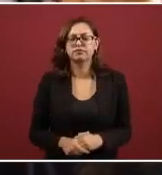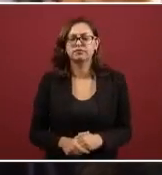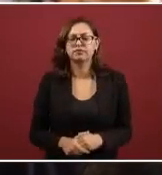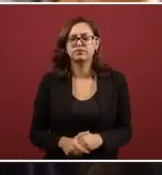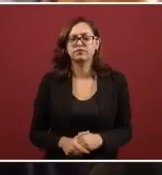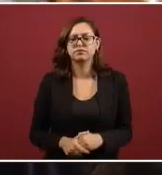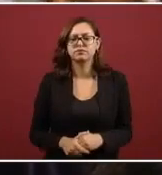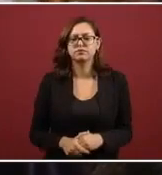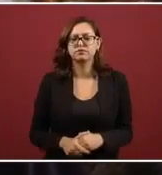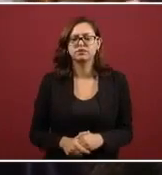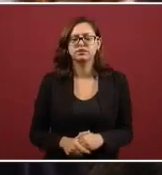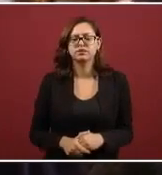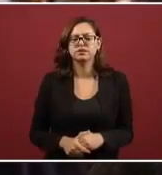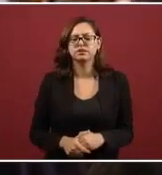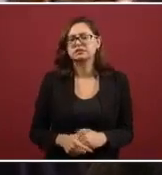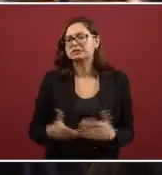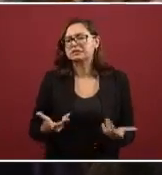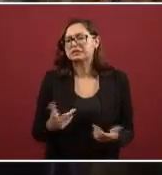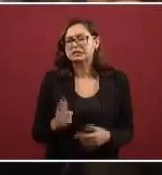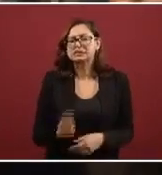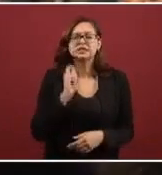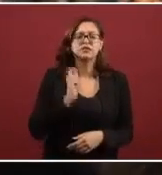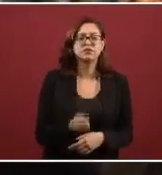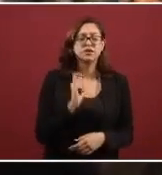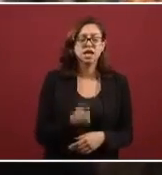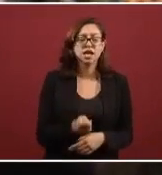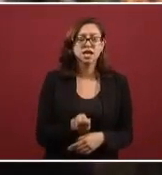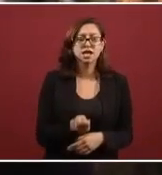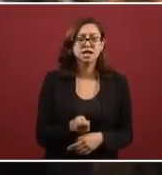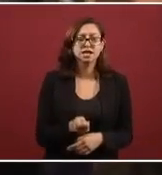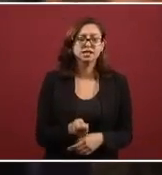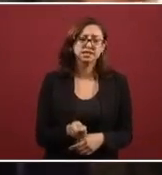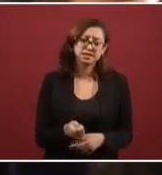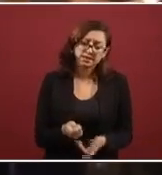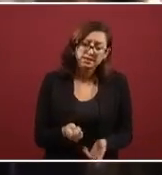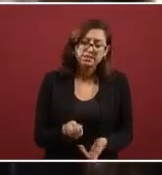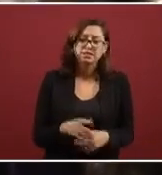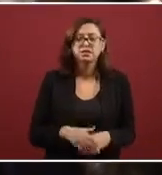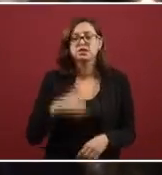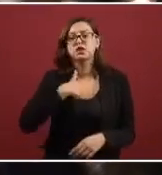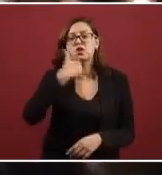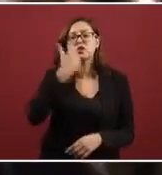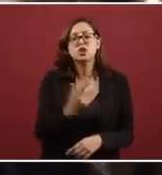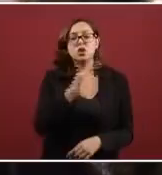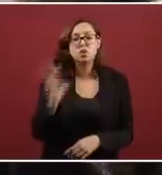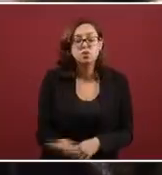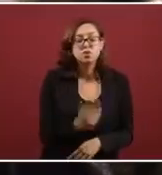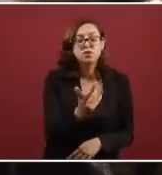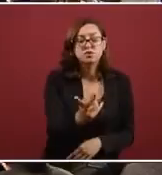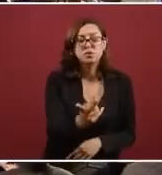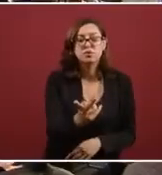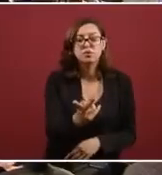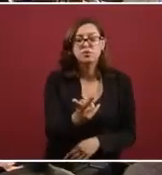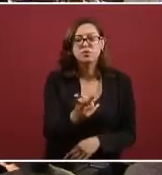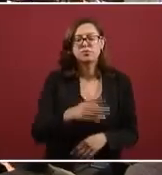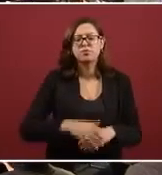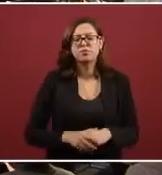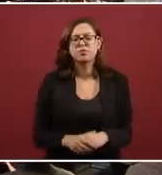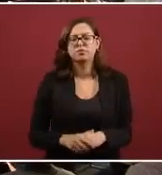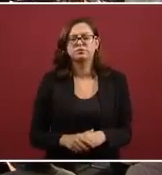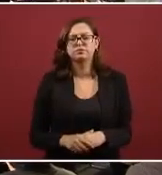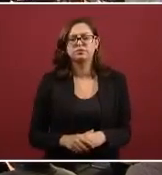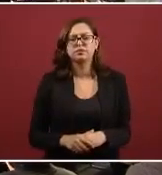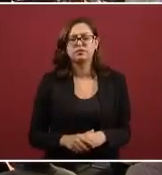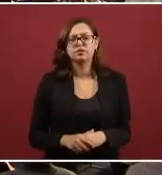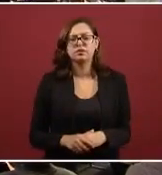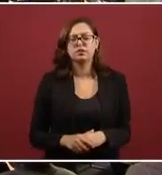Me quiero referir con en este sentido, presidente, y le quiero preguntar, ¿tiene datos de la cámara